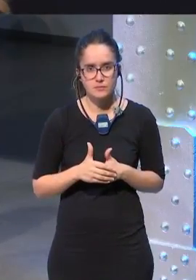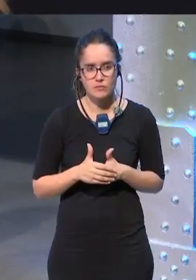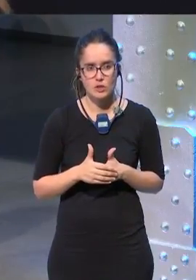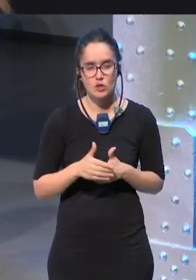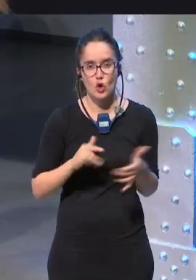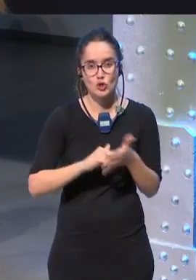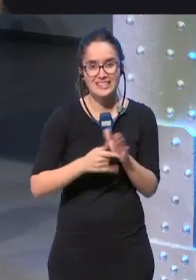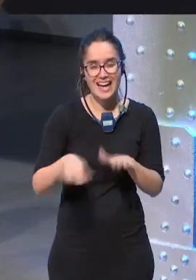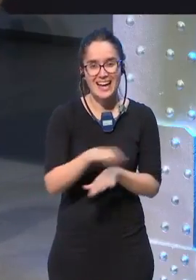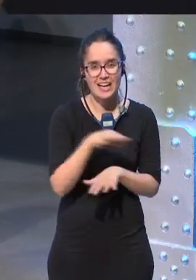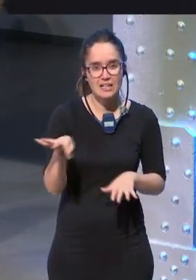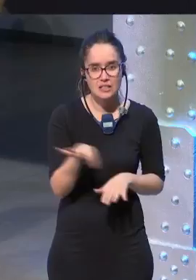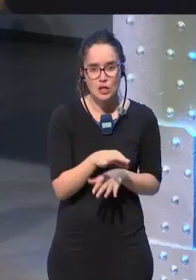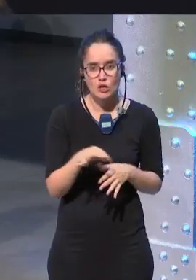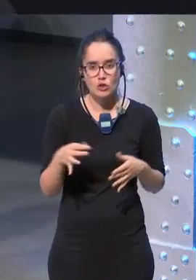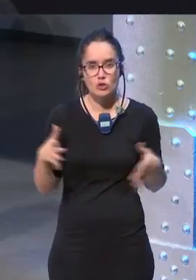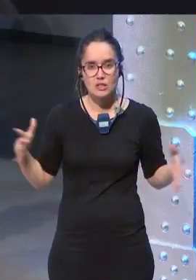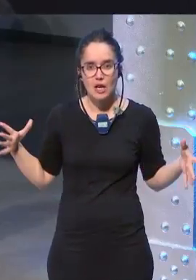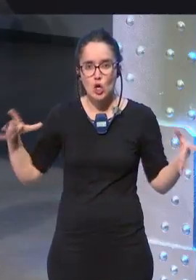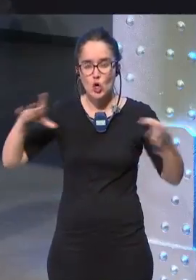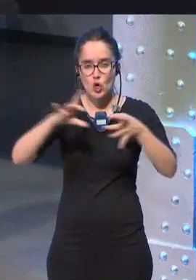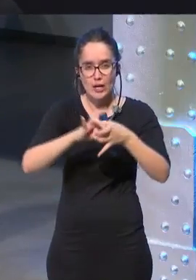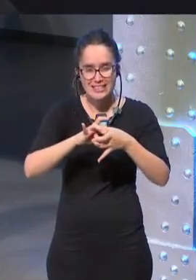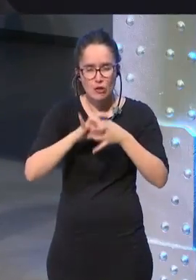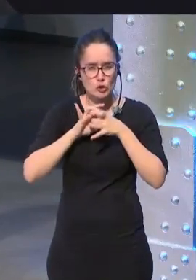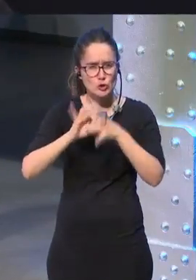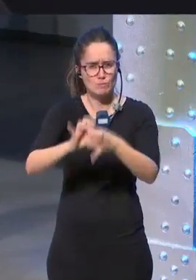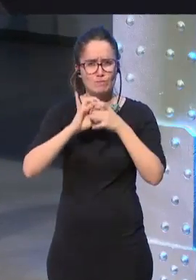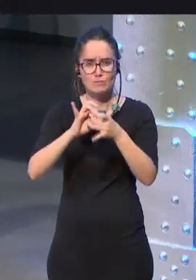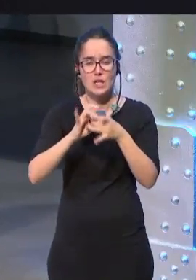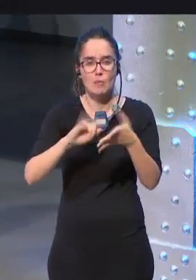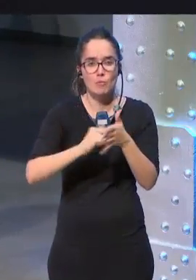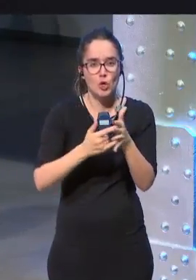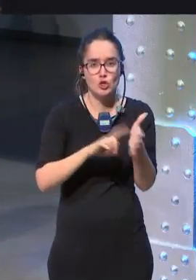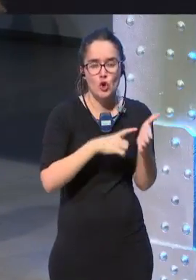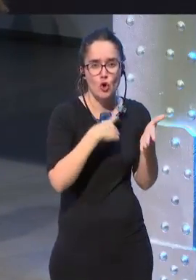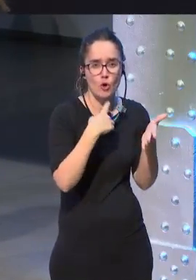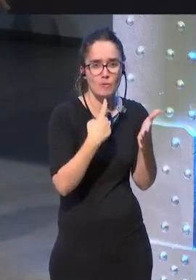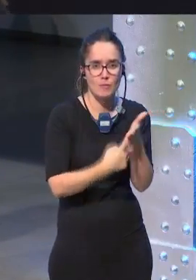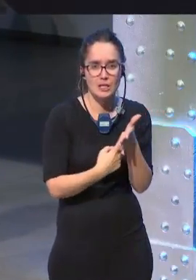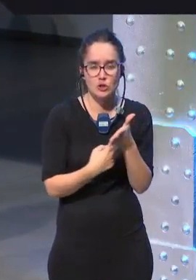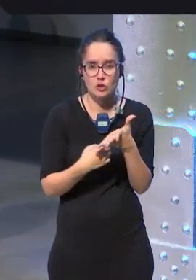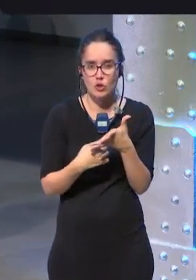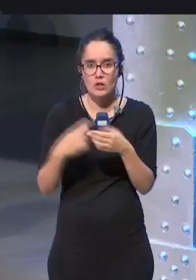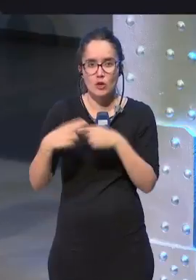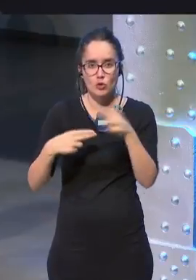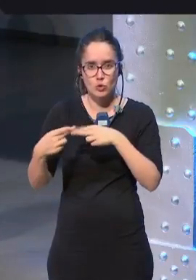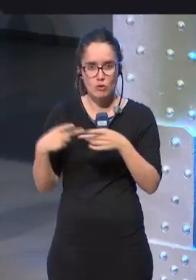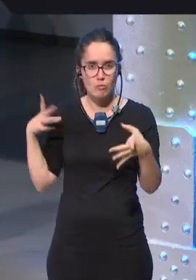los arquitectos estarán conectados más estrechamente en todo el proyecto de